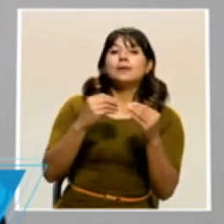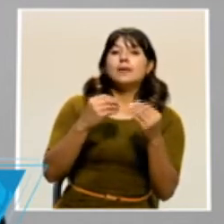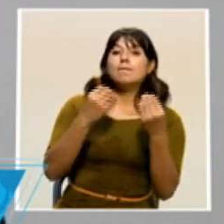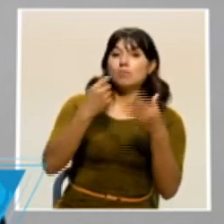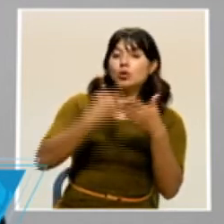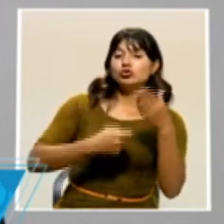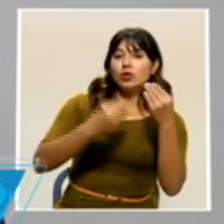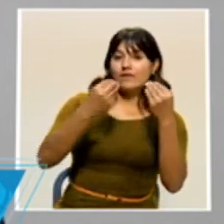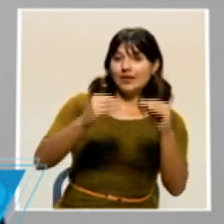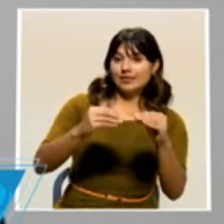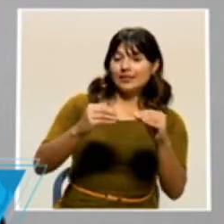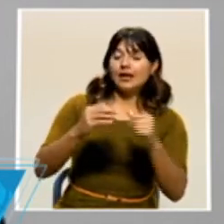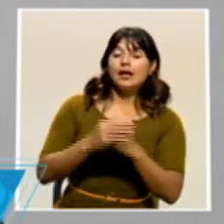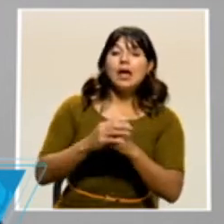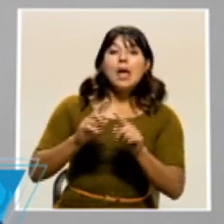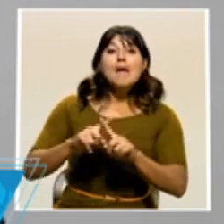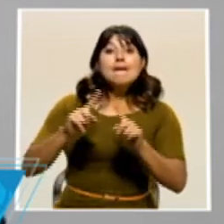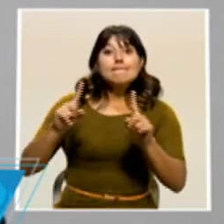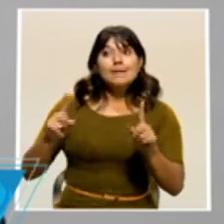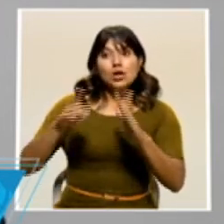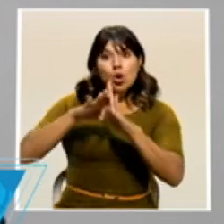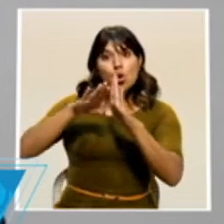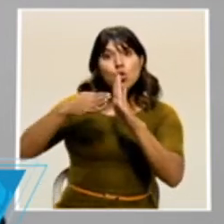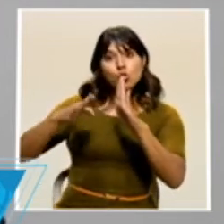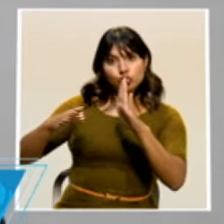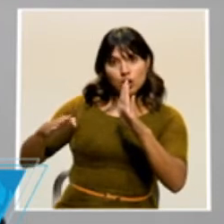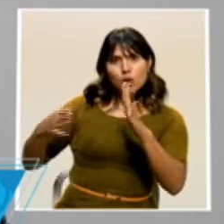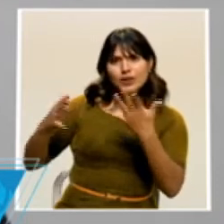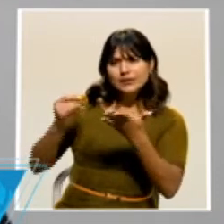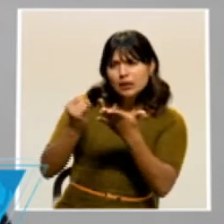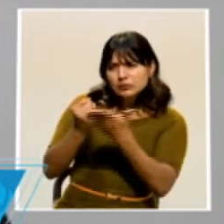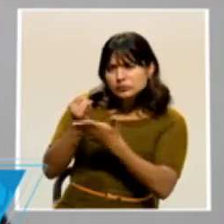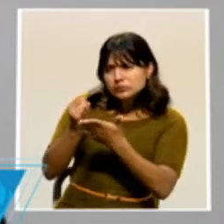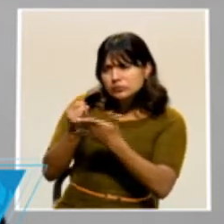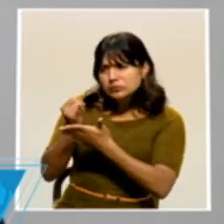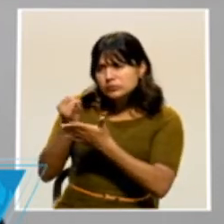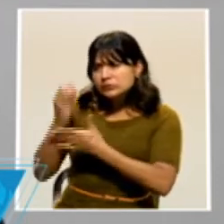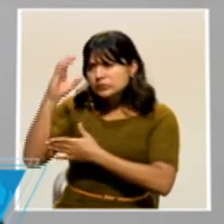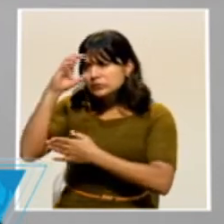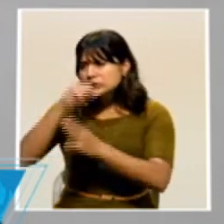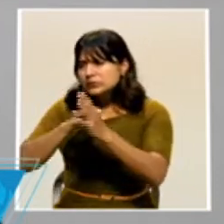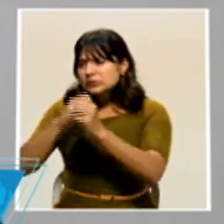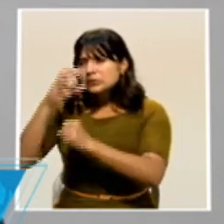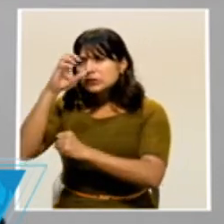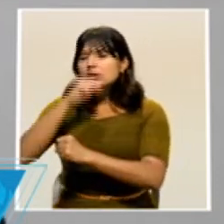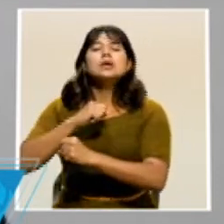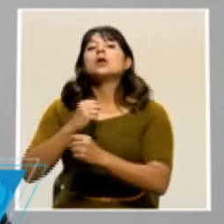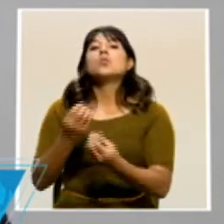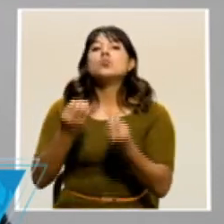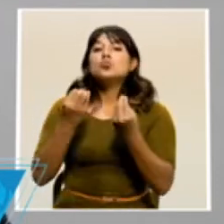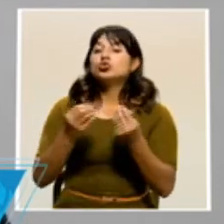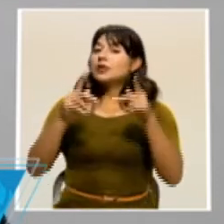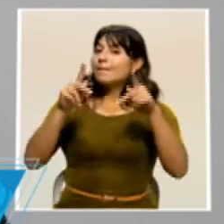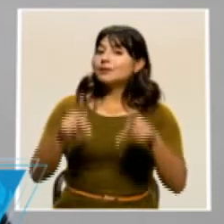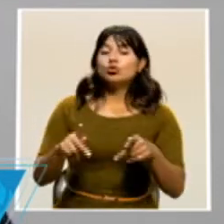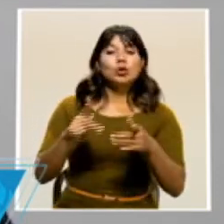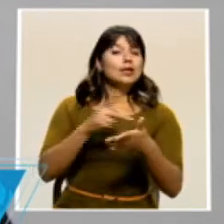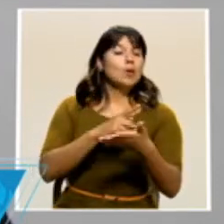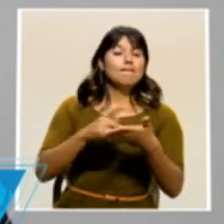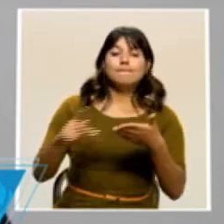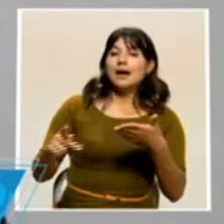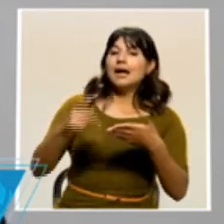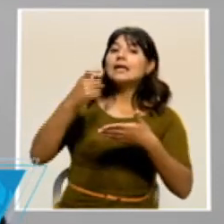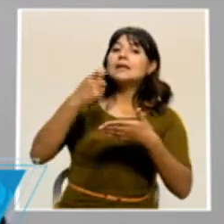Pero la Contraloría ha hecho estudios donde hemos podido detectar evasión, niveles de